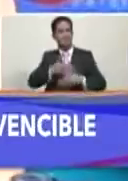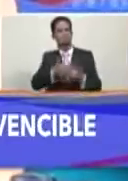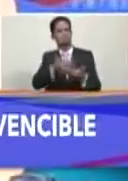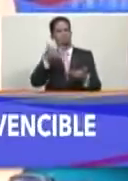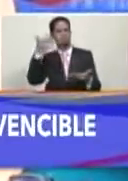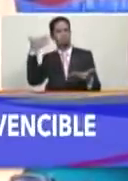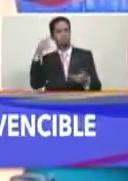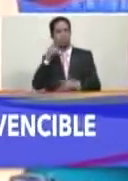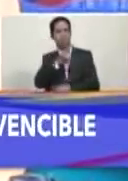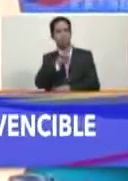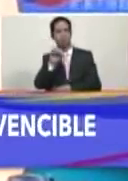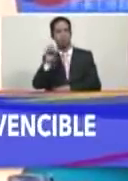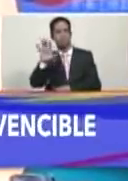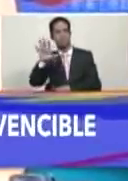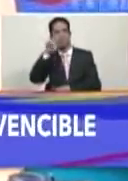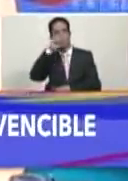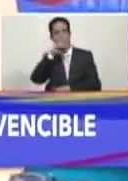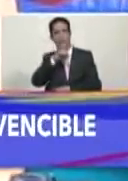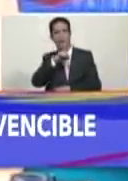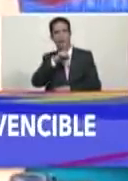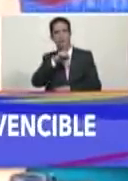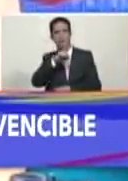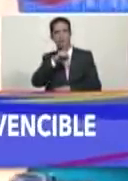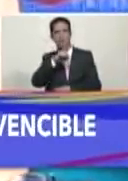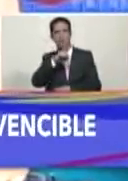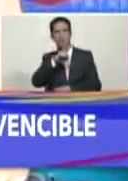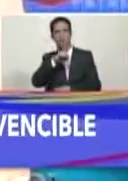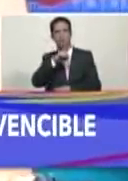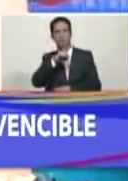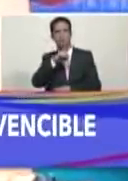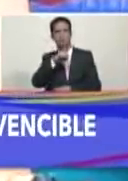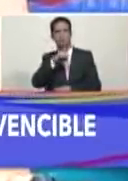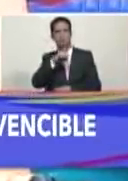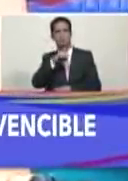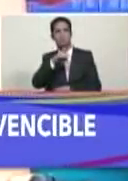205 años de que la juventud, de manera,